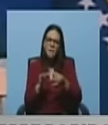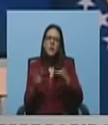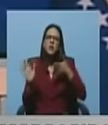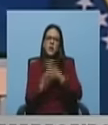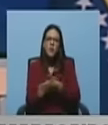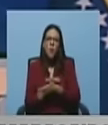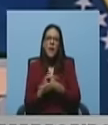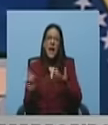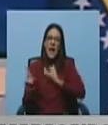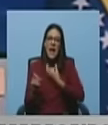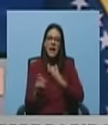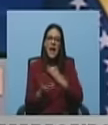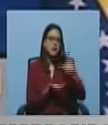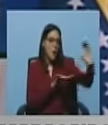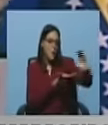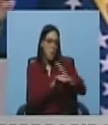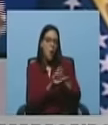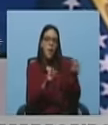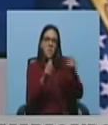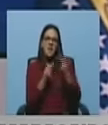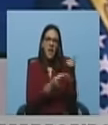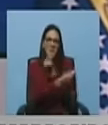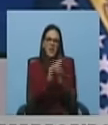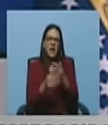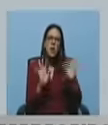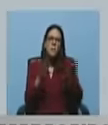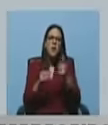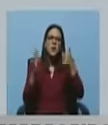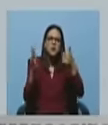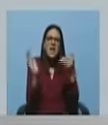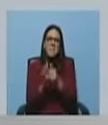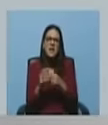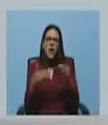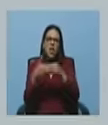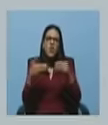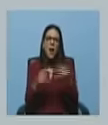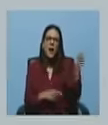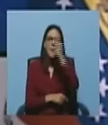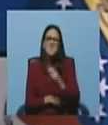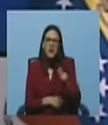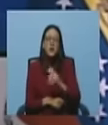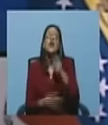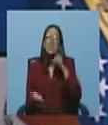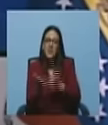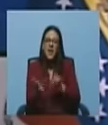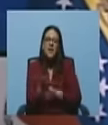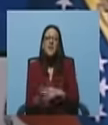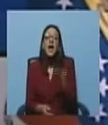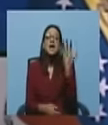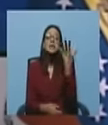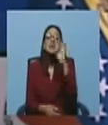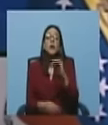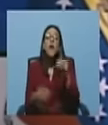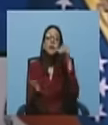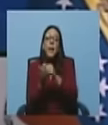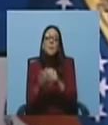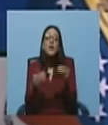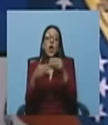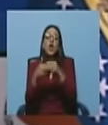desde la alcaldía le entregaban recursos, él habla de $6,000 mensuales, en verdad son $50,000 semanales.